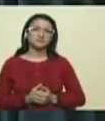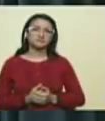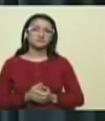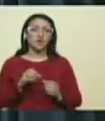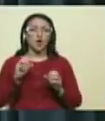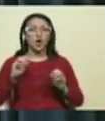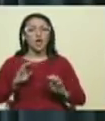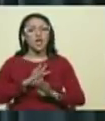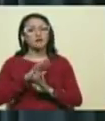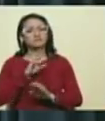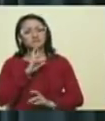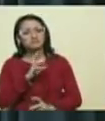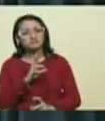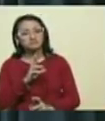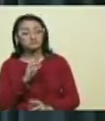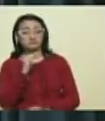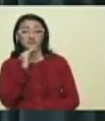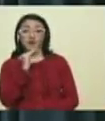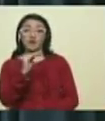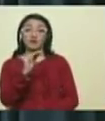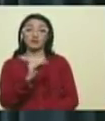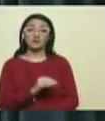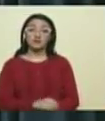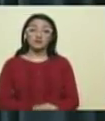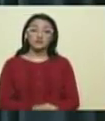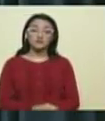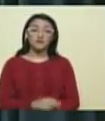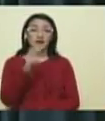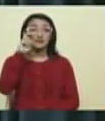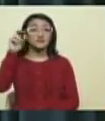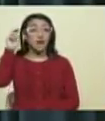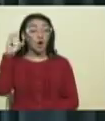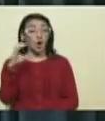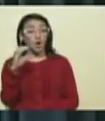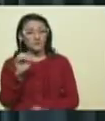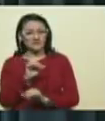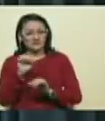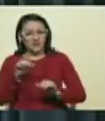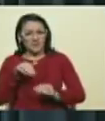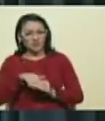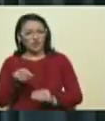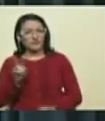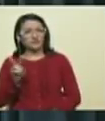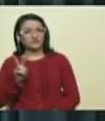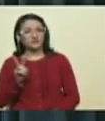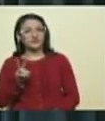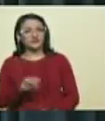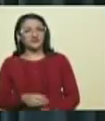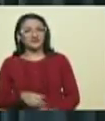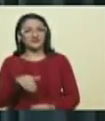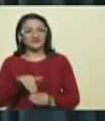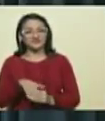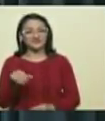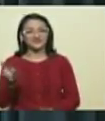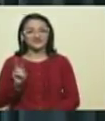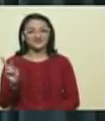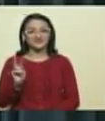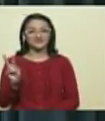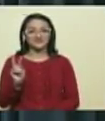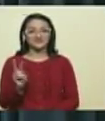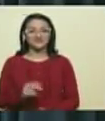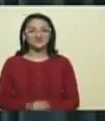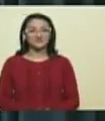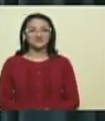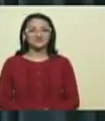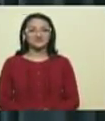OEA, nada. Uno ve a la canciller de Colombia hablando del sistema electoral venezolano y de las elecciones en Venezuela,